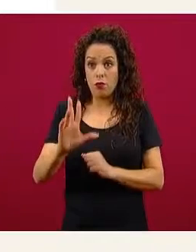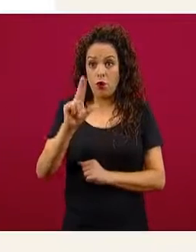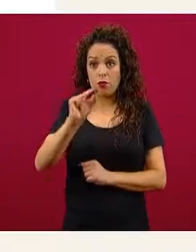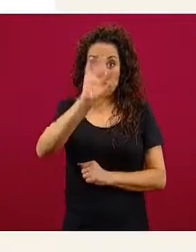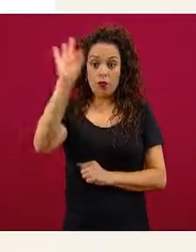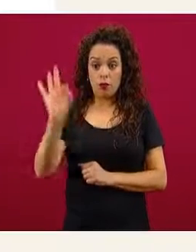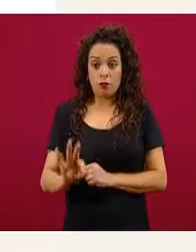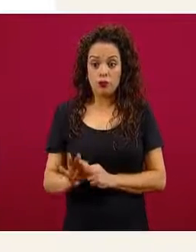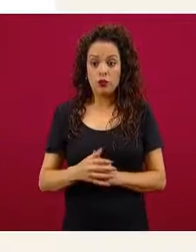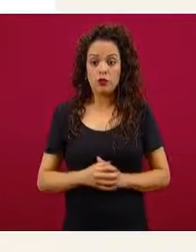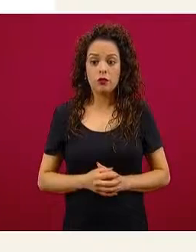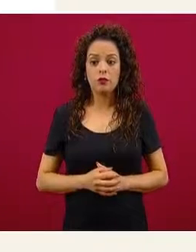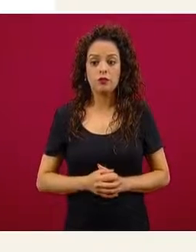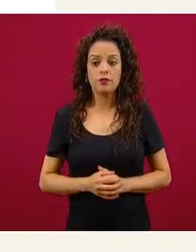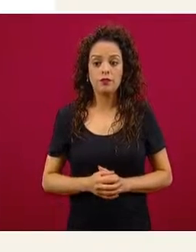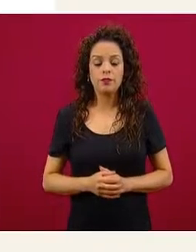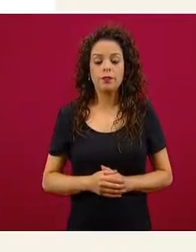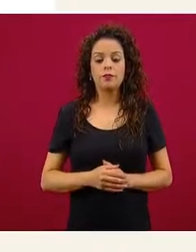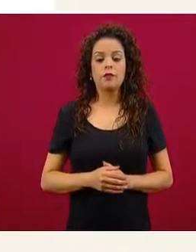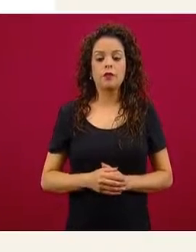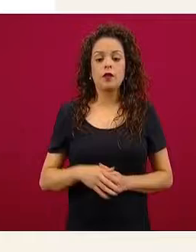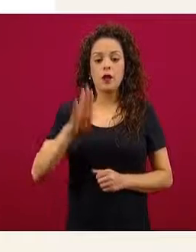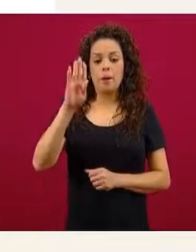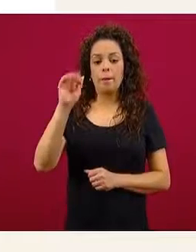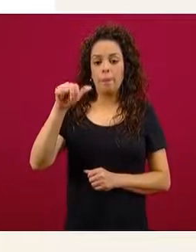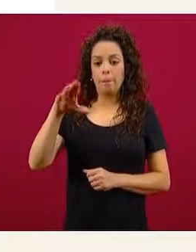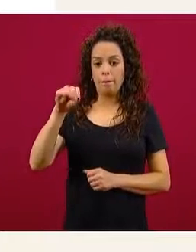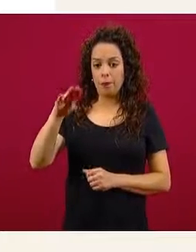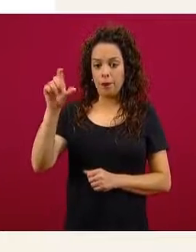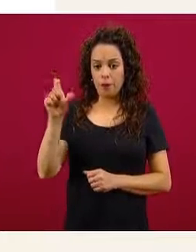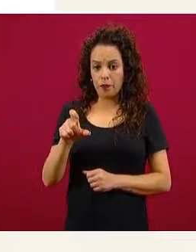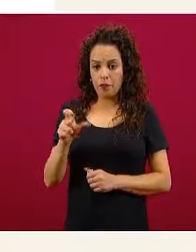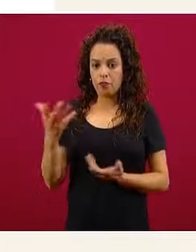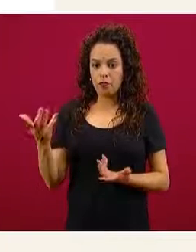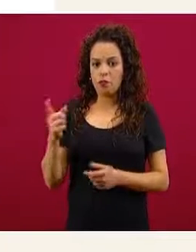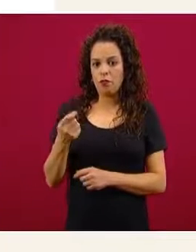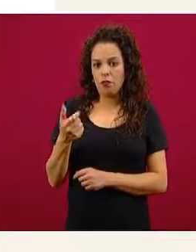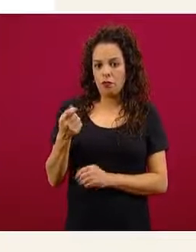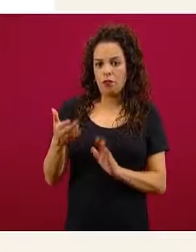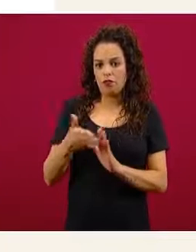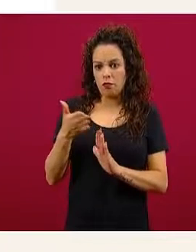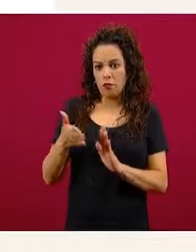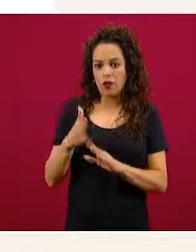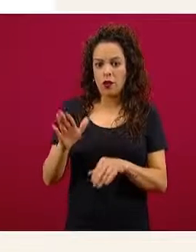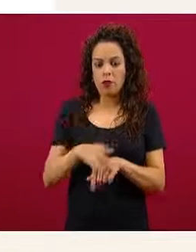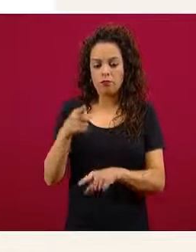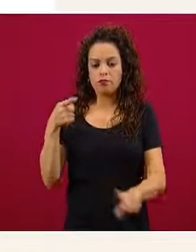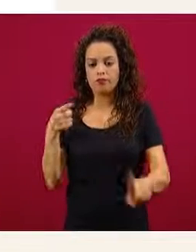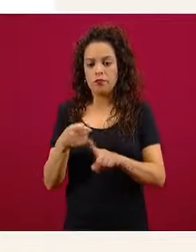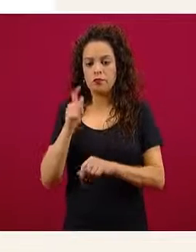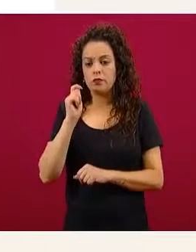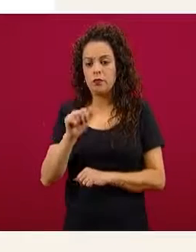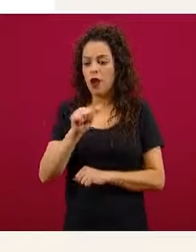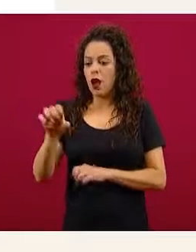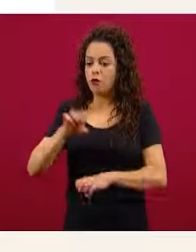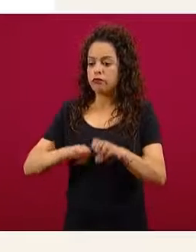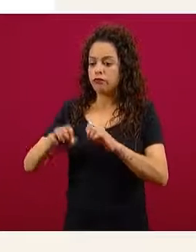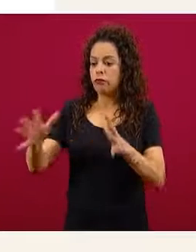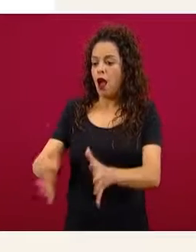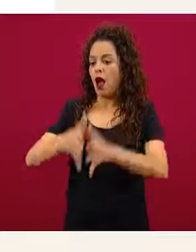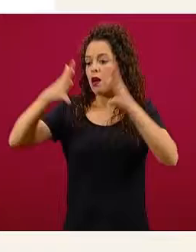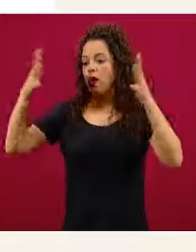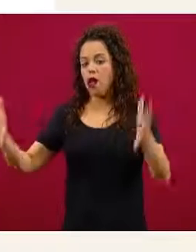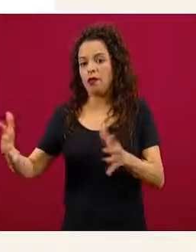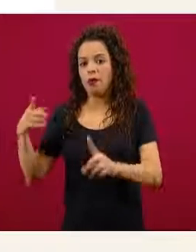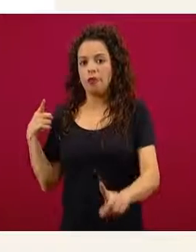total. Y Bancomex son muy poquitas, aparentemente. El tema es que Bancomex se dedica a un sector corporativo de grandes